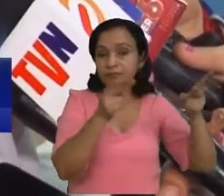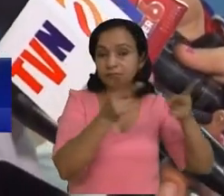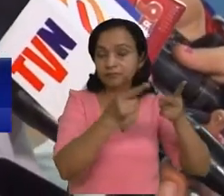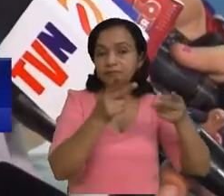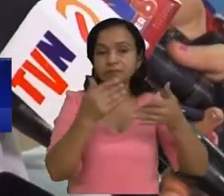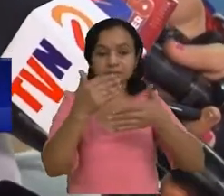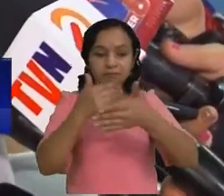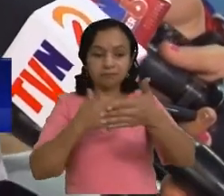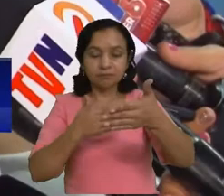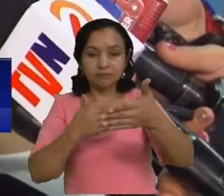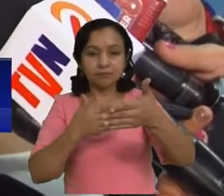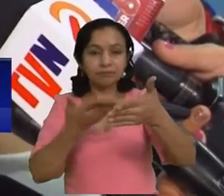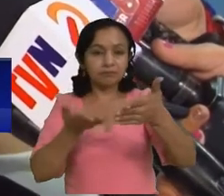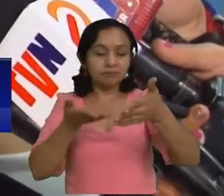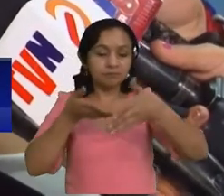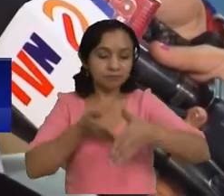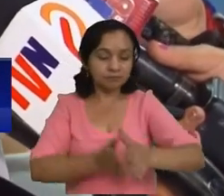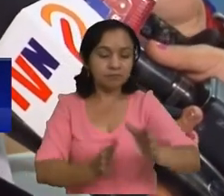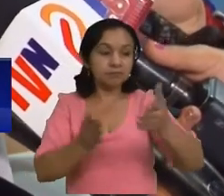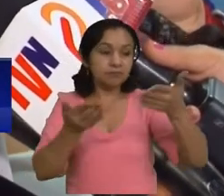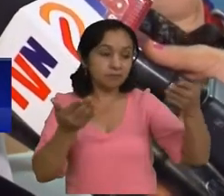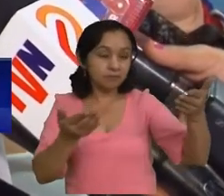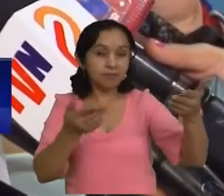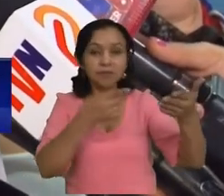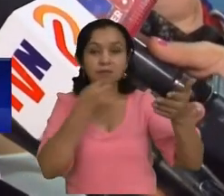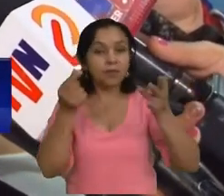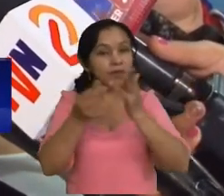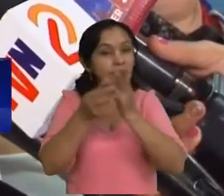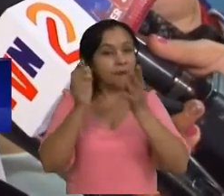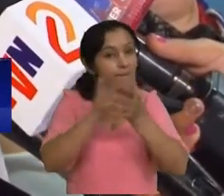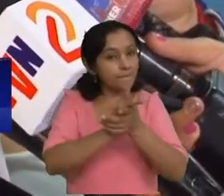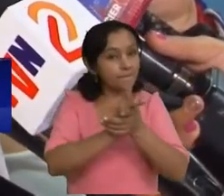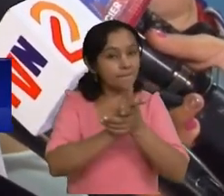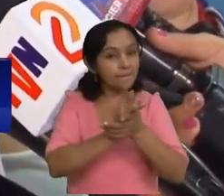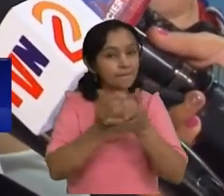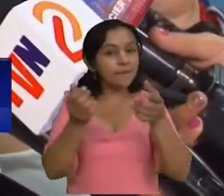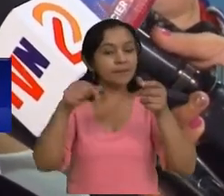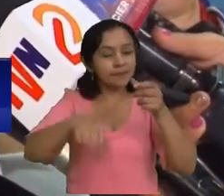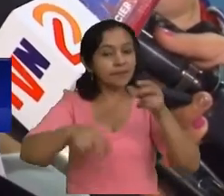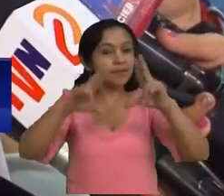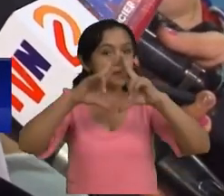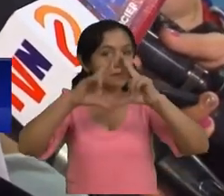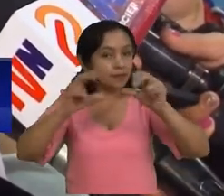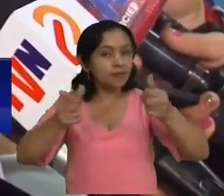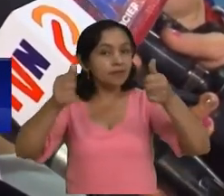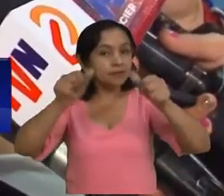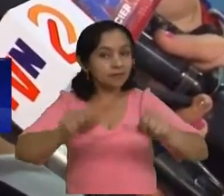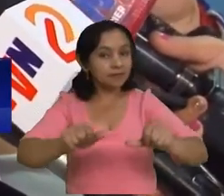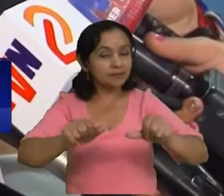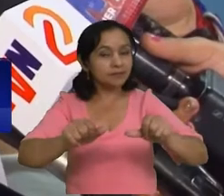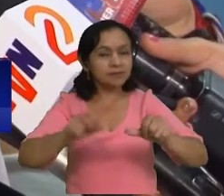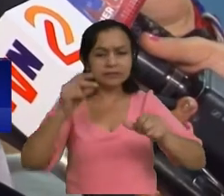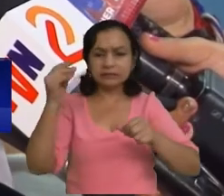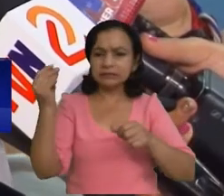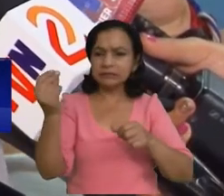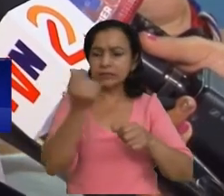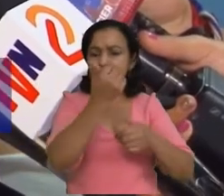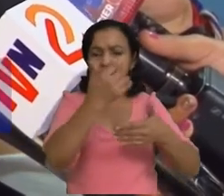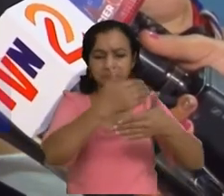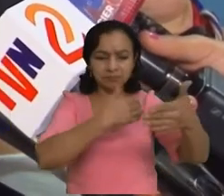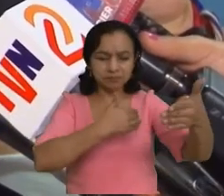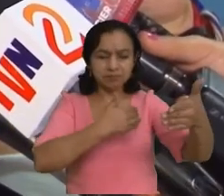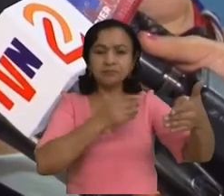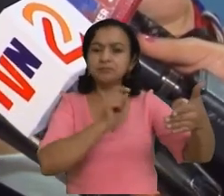lo que son los certificados de nacimiento o de matrimonio inscritos en Nicaragua. inmediatamente pasa a adquirir lo que es